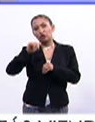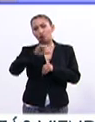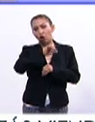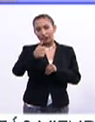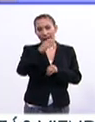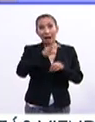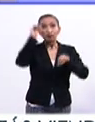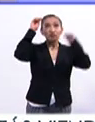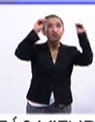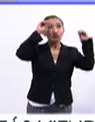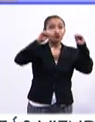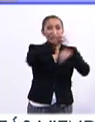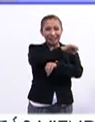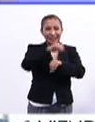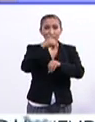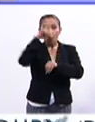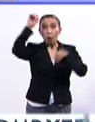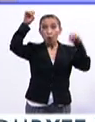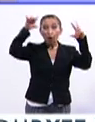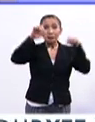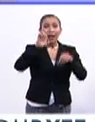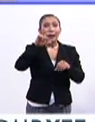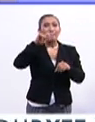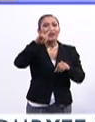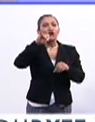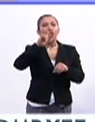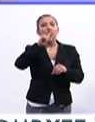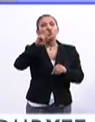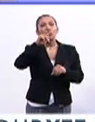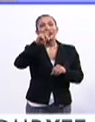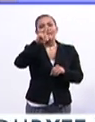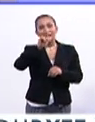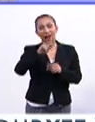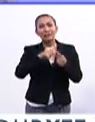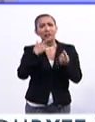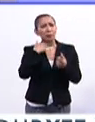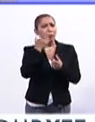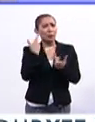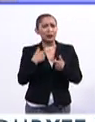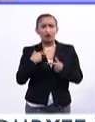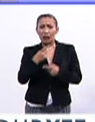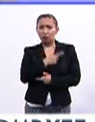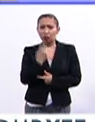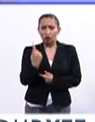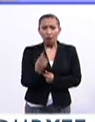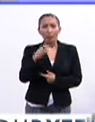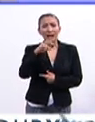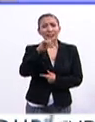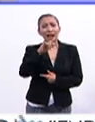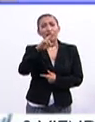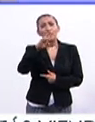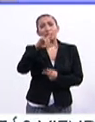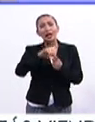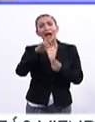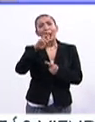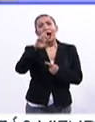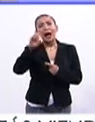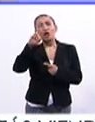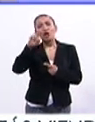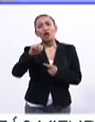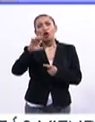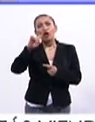parte de escenografía el diseño de iluminación de emilio sur y está tenemos grandes solistas como marcela robles hará un corte